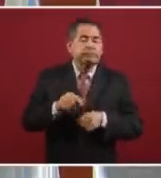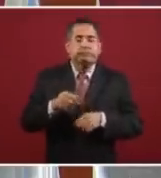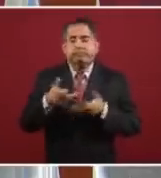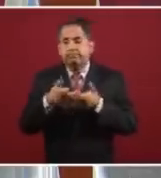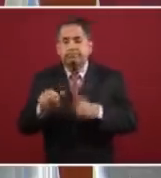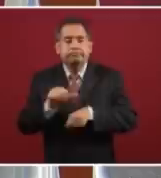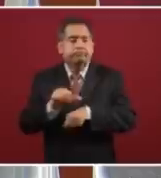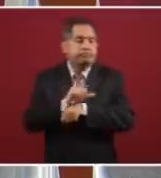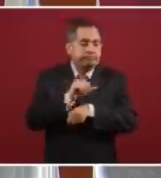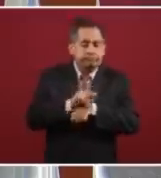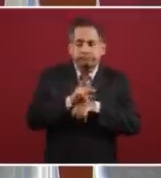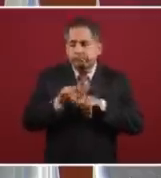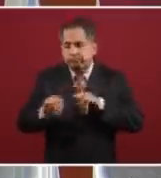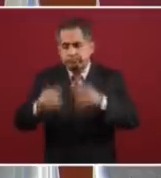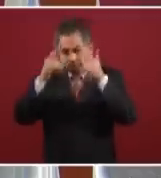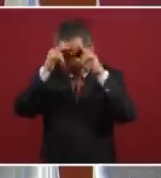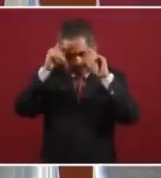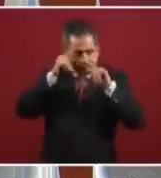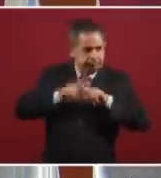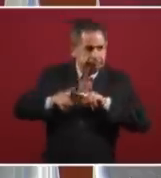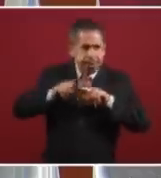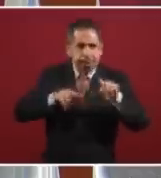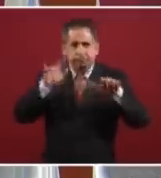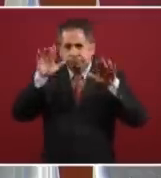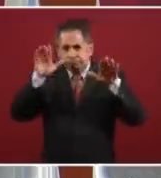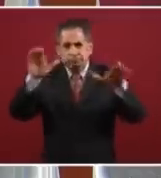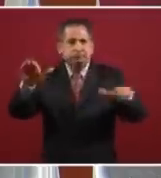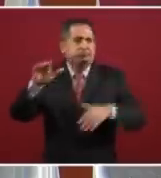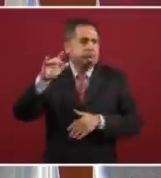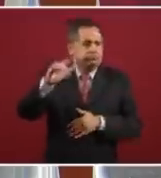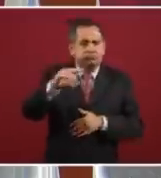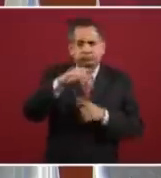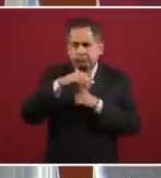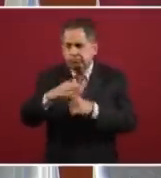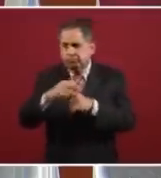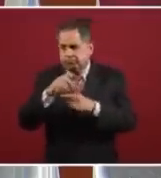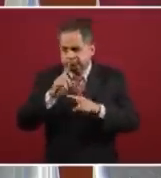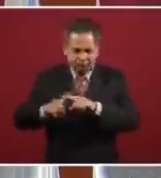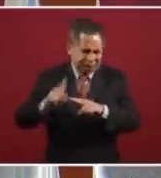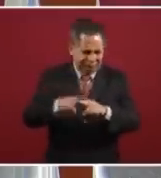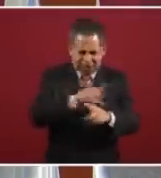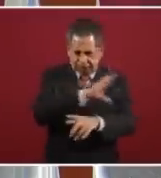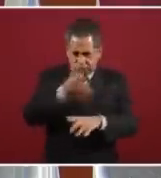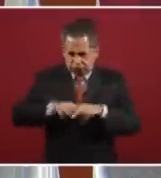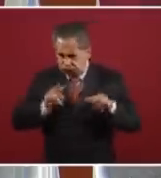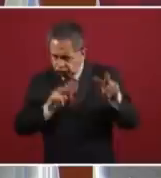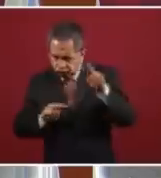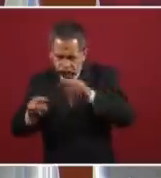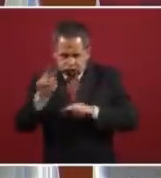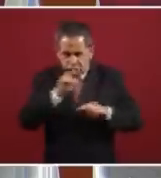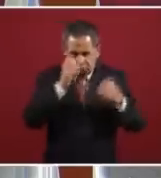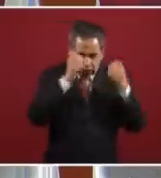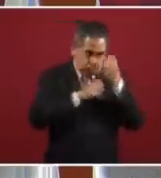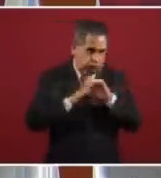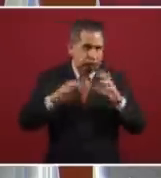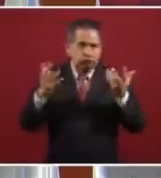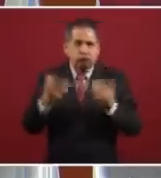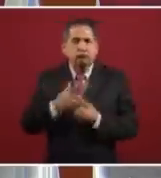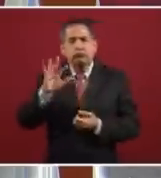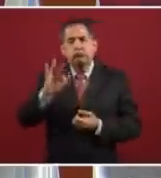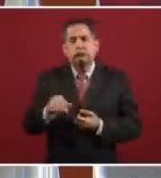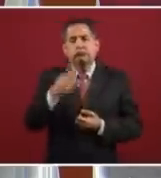543 elementos de infantería de marina, vía aérea, patrulla marítima, helicópteros, y tenemos en situación